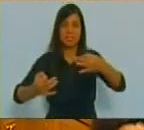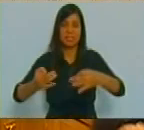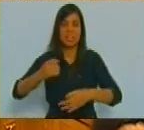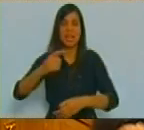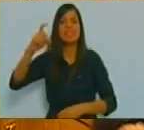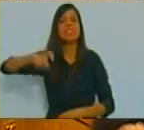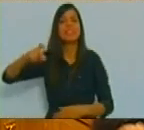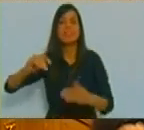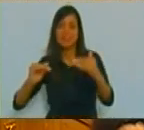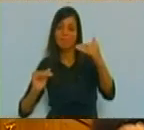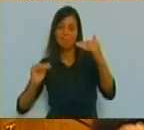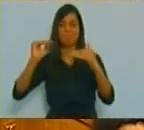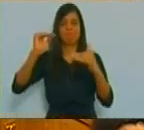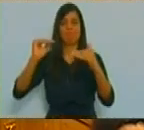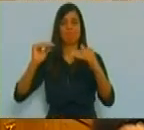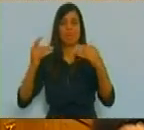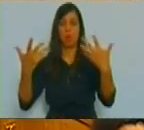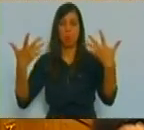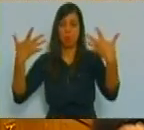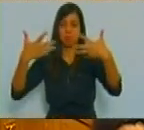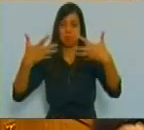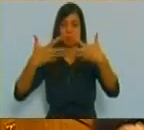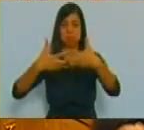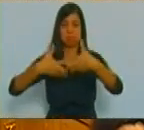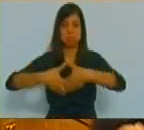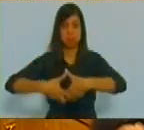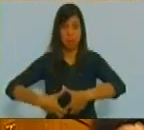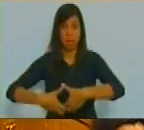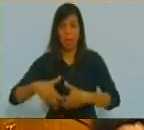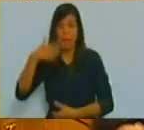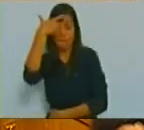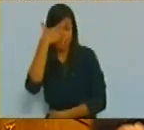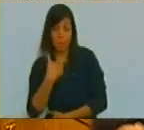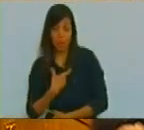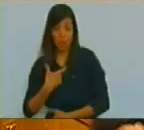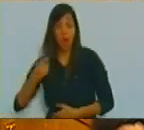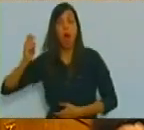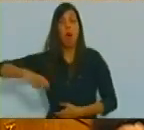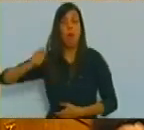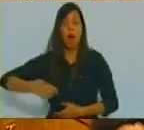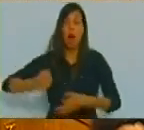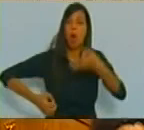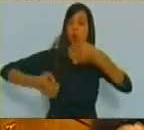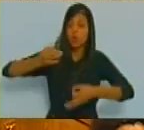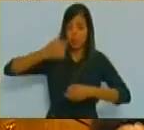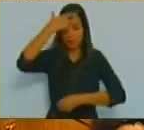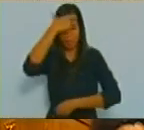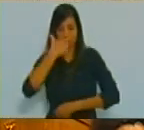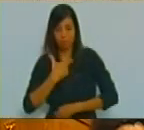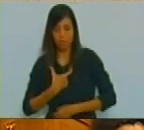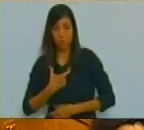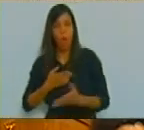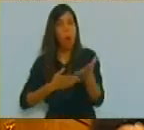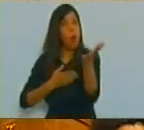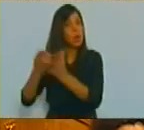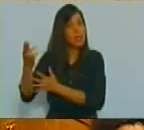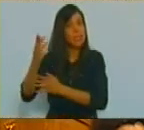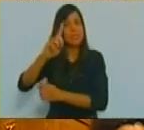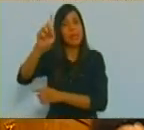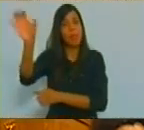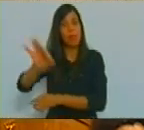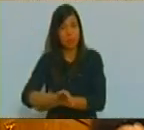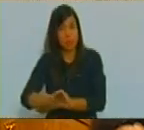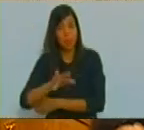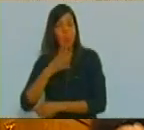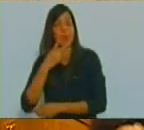y que todos incluso los que investigan son parte como operadores de justicia que además